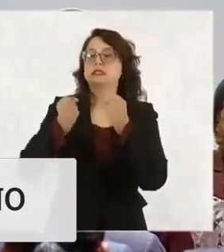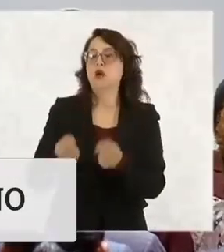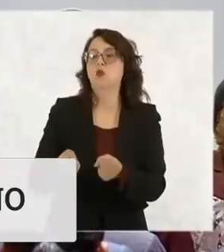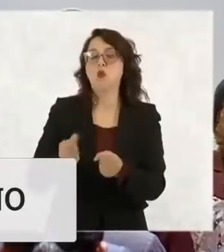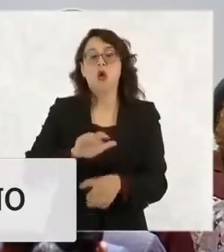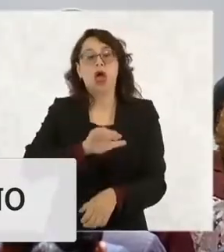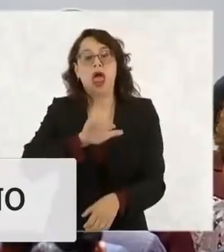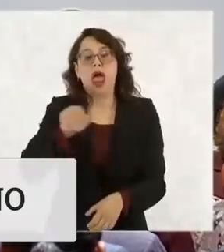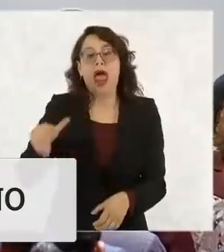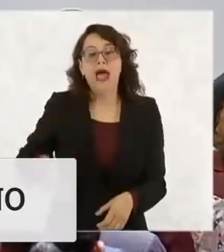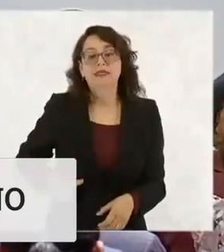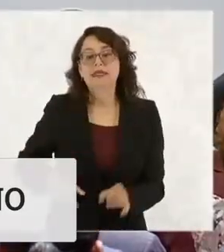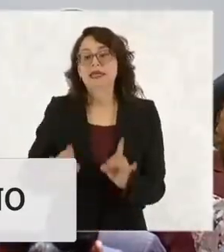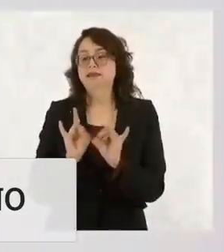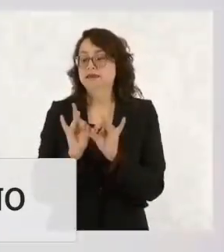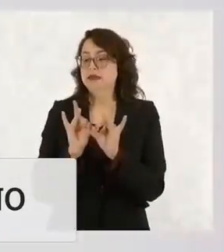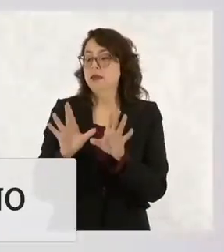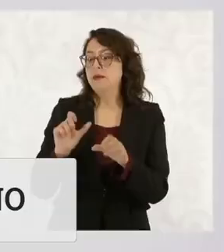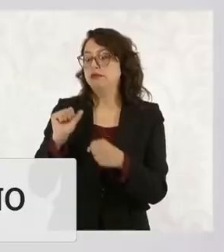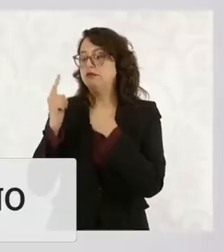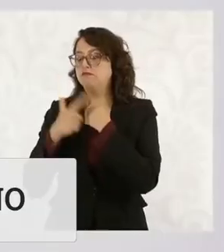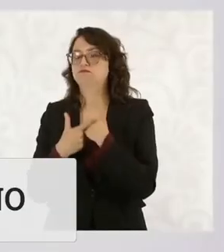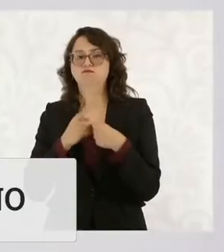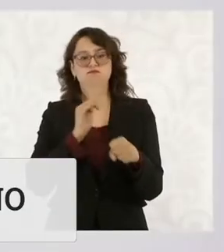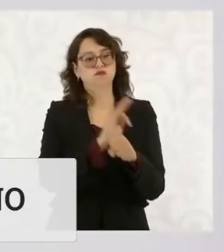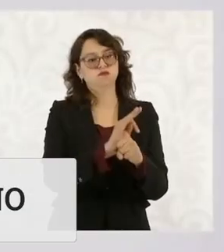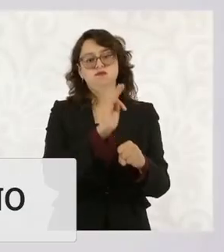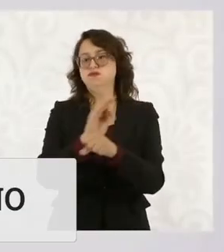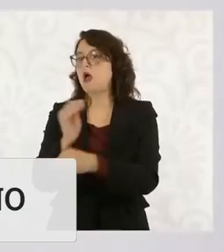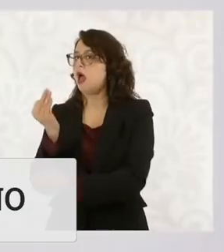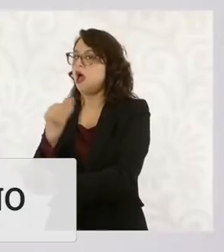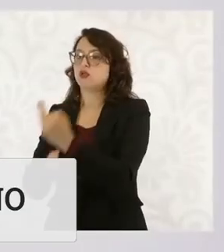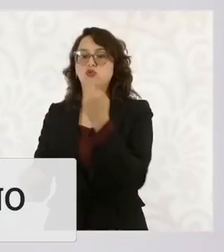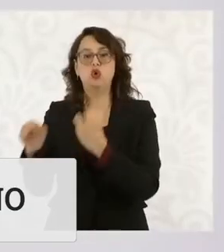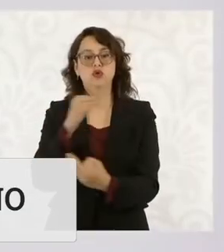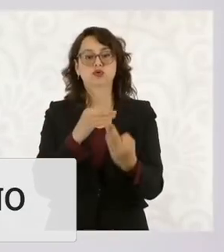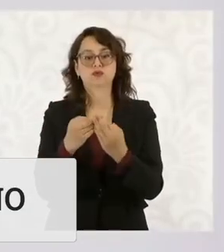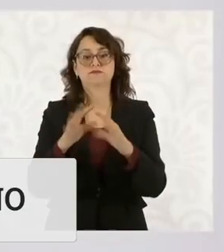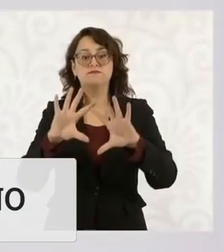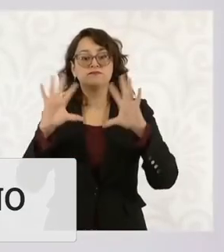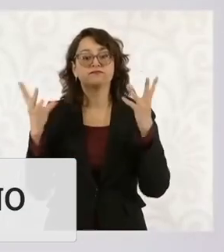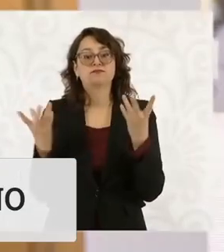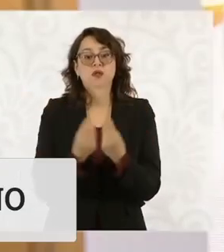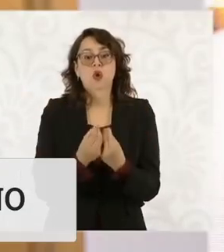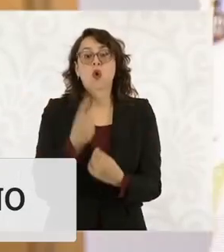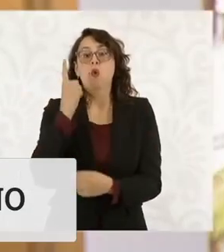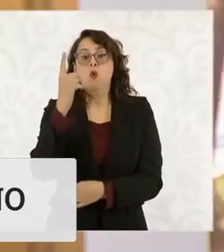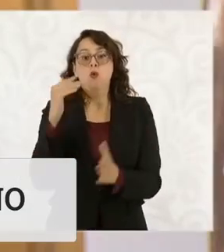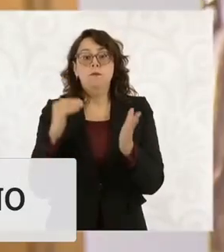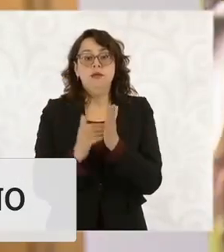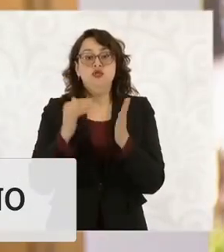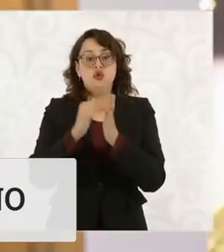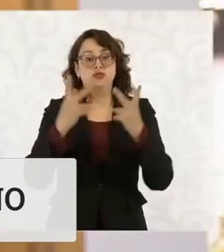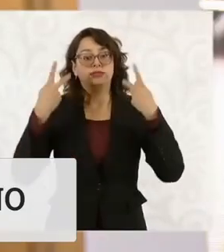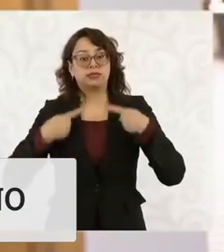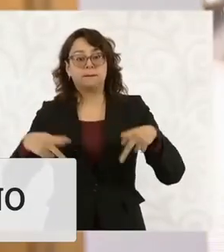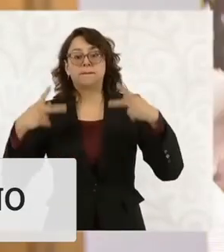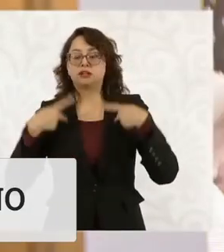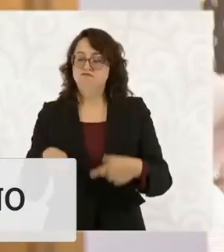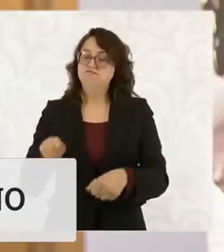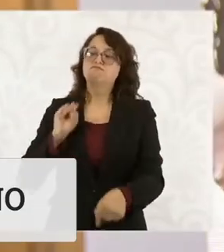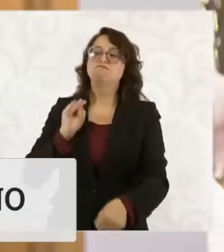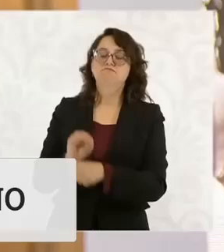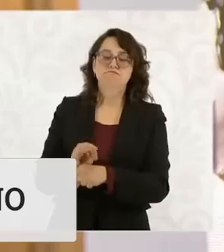accidentes a las que perciben menos. En total, gracias a la reforma, 1 millón de personas se